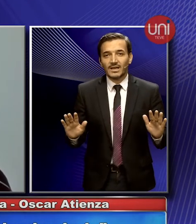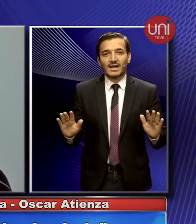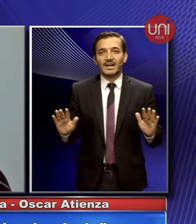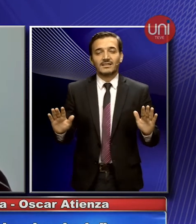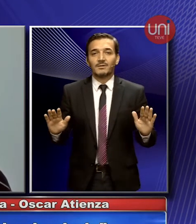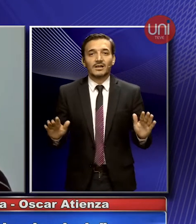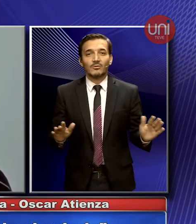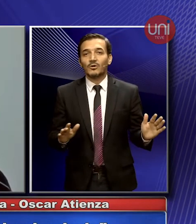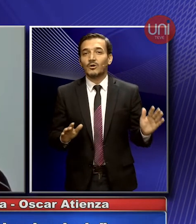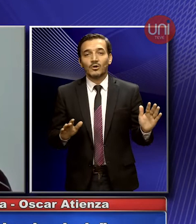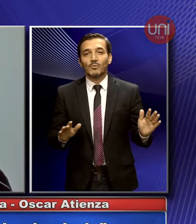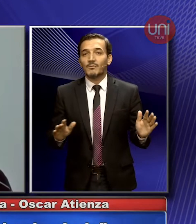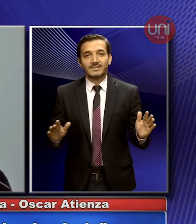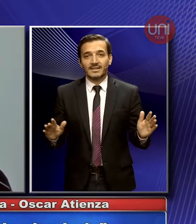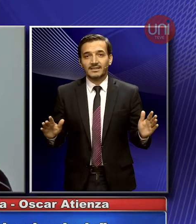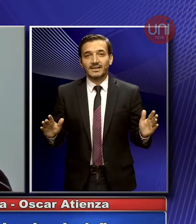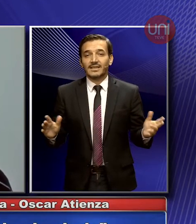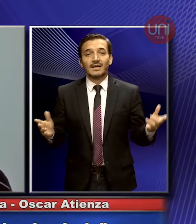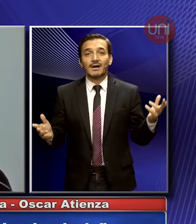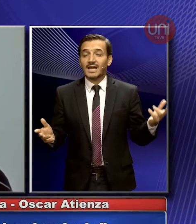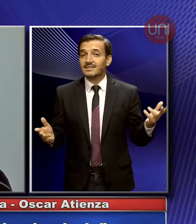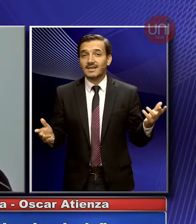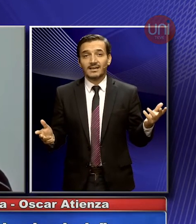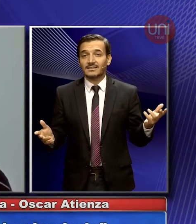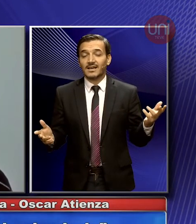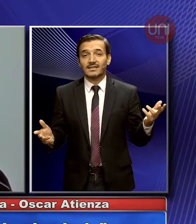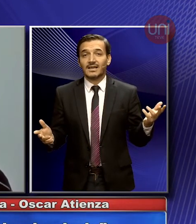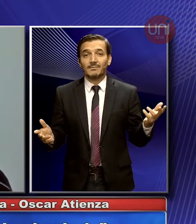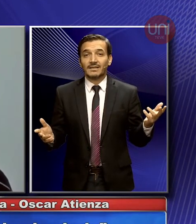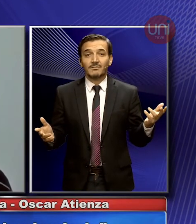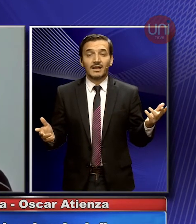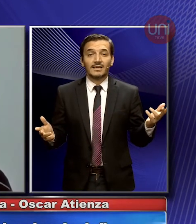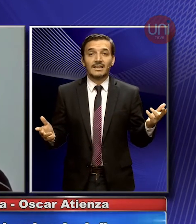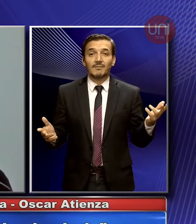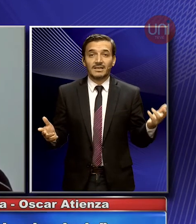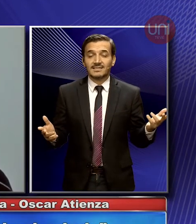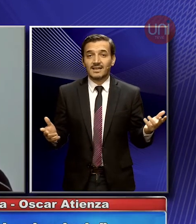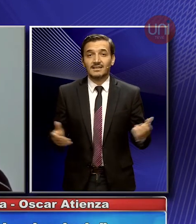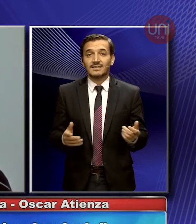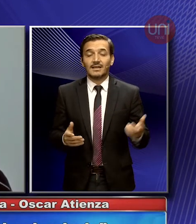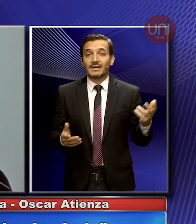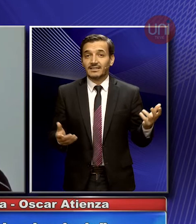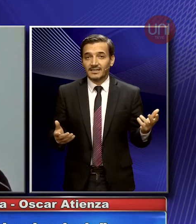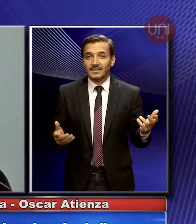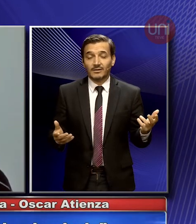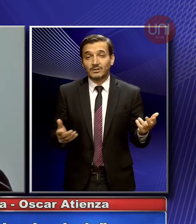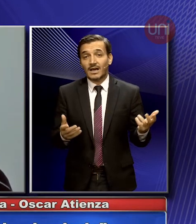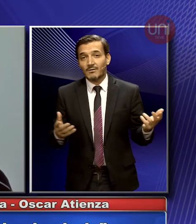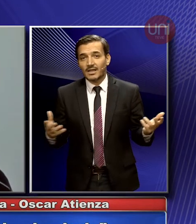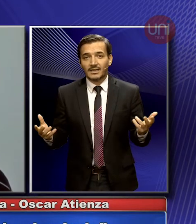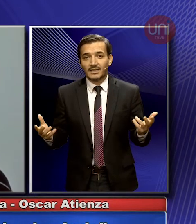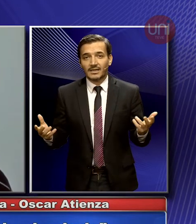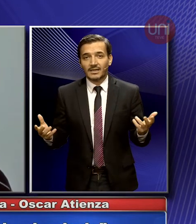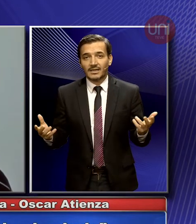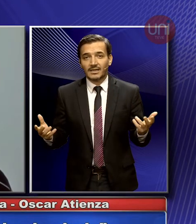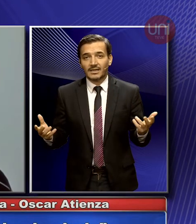a terminar como empecé, en esta balanza entre la realidad de la pandemia y la amenaza de la variante Delta, que usted habla de que